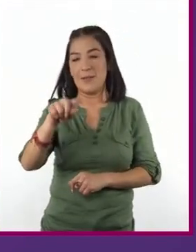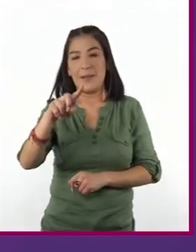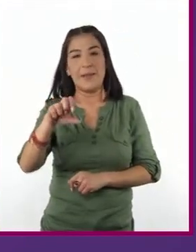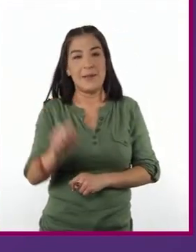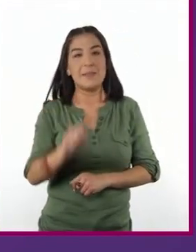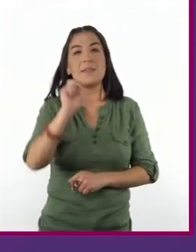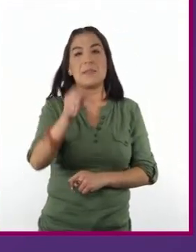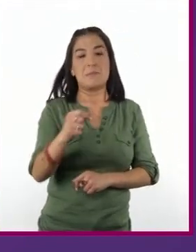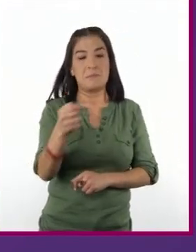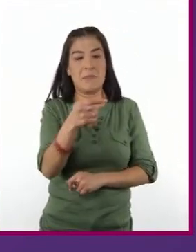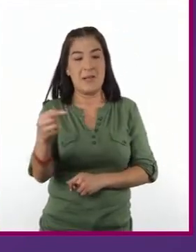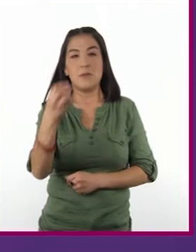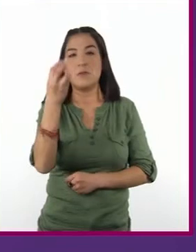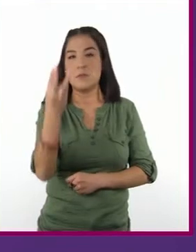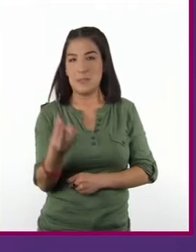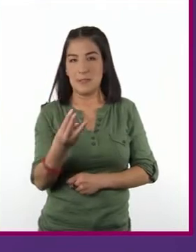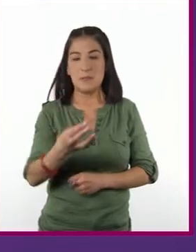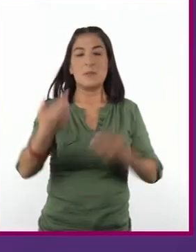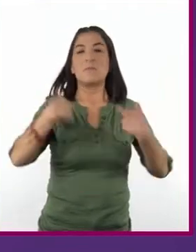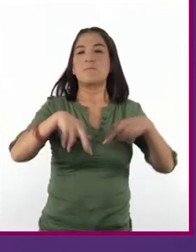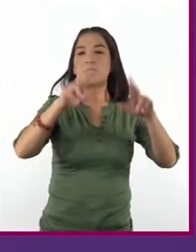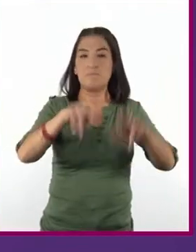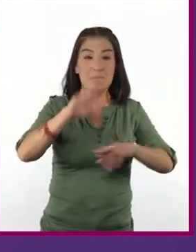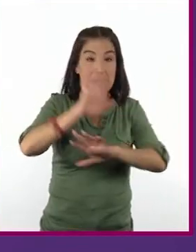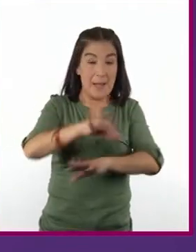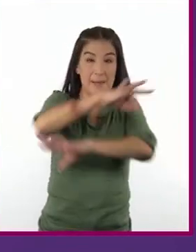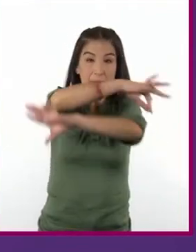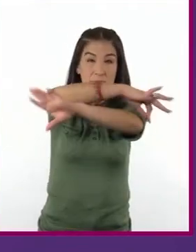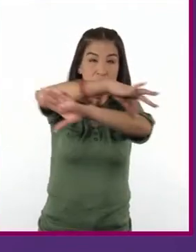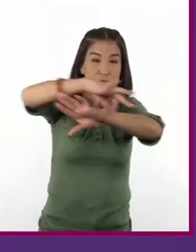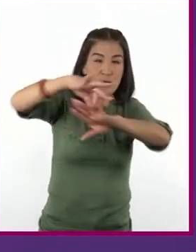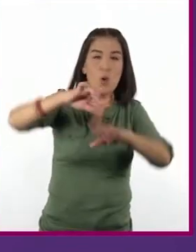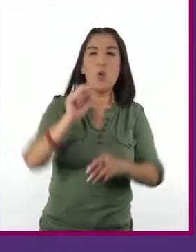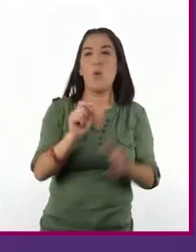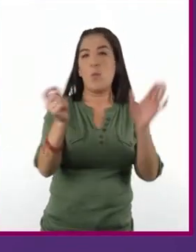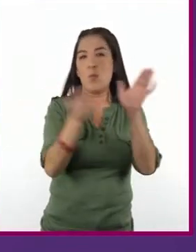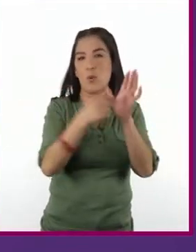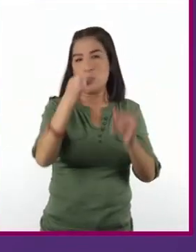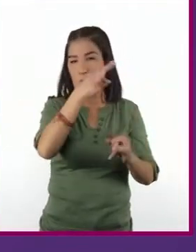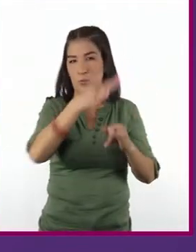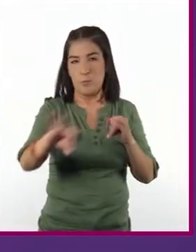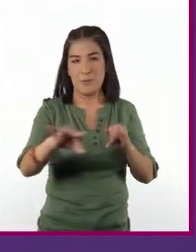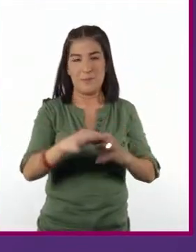3. Trazamos las respectivas líneas y encontramos el último punto de la gráfica.